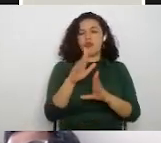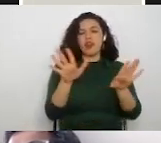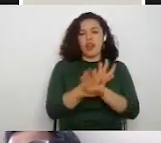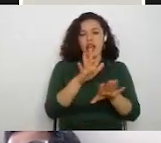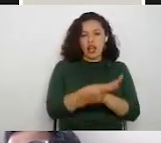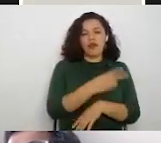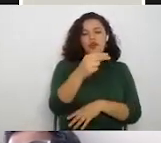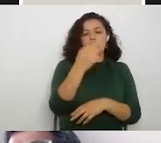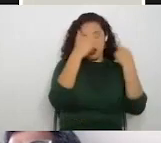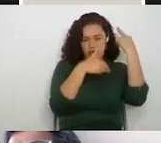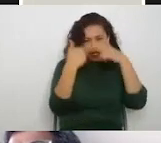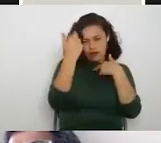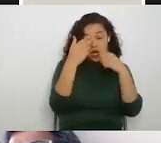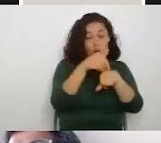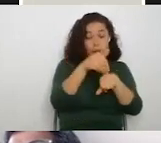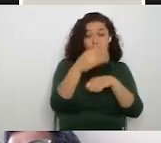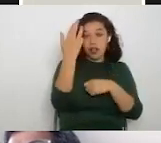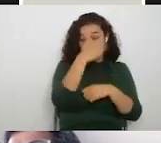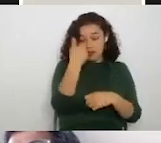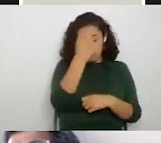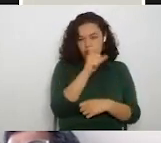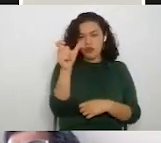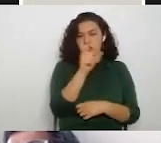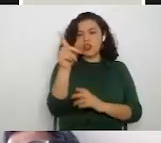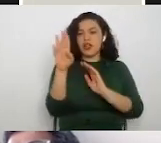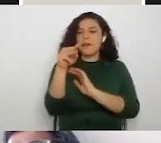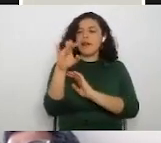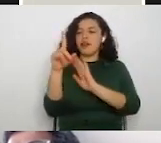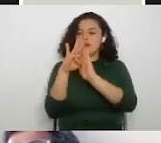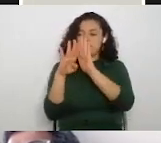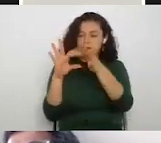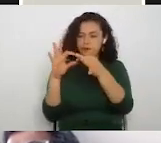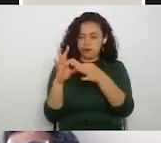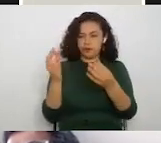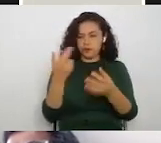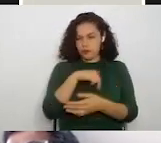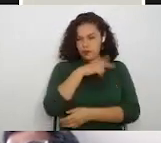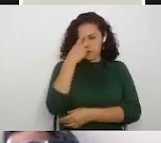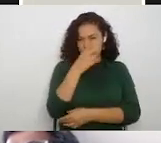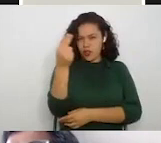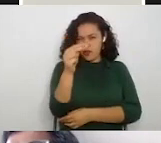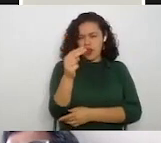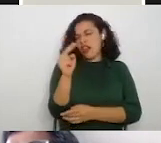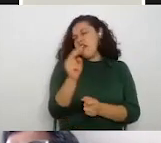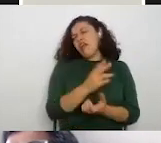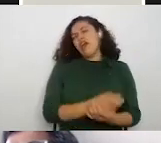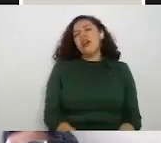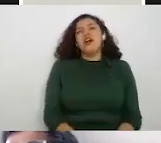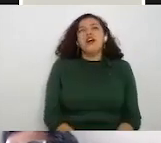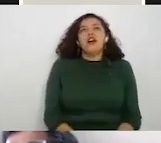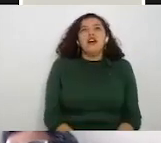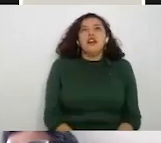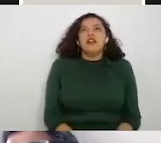de revisión. Cuando estamos hablando del manual de procedimientos, decíamos, normalmente tenemos la